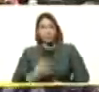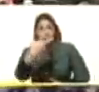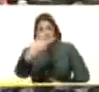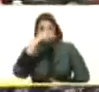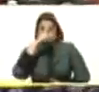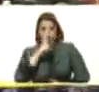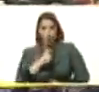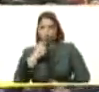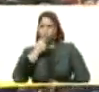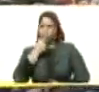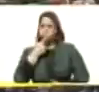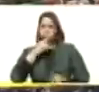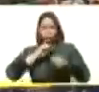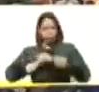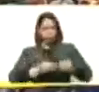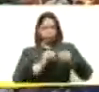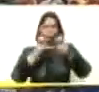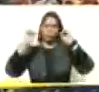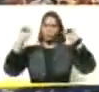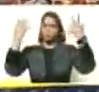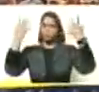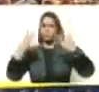3 años hermosos.